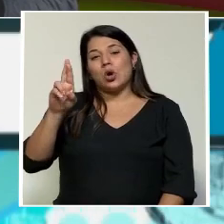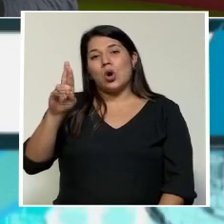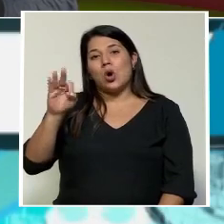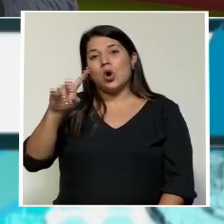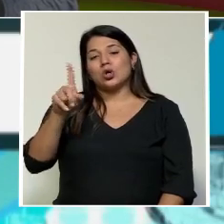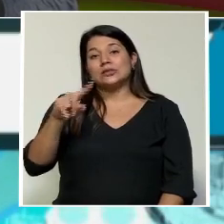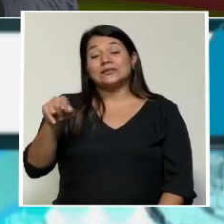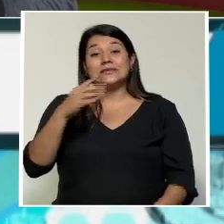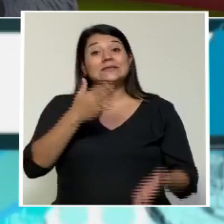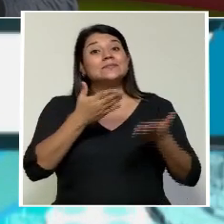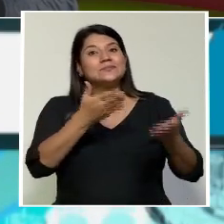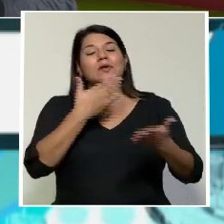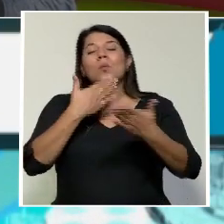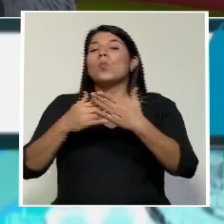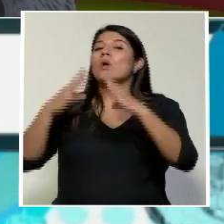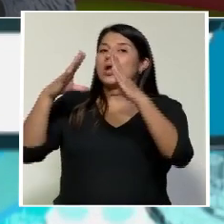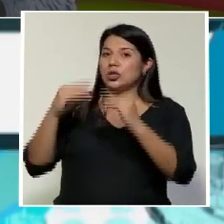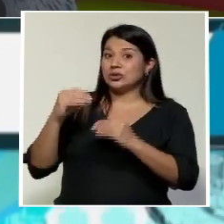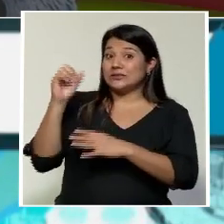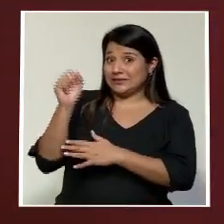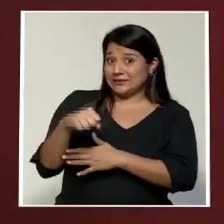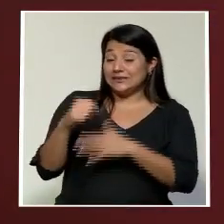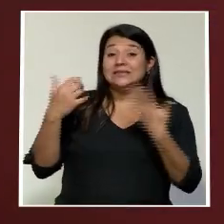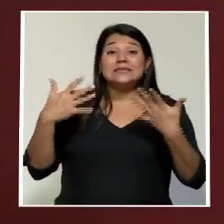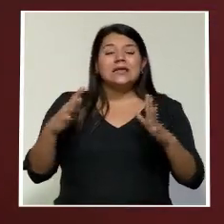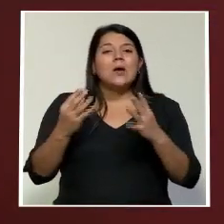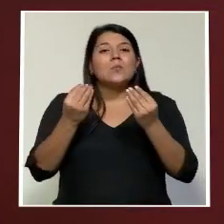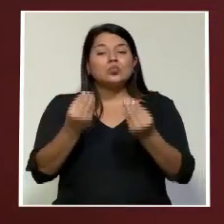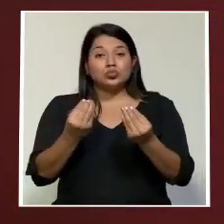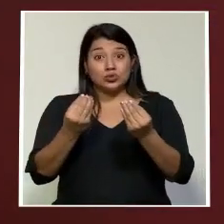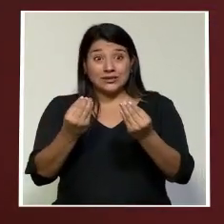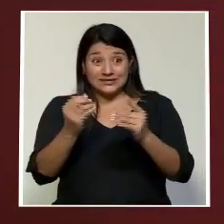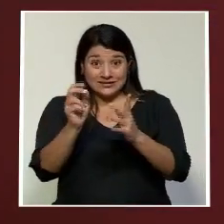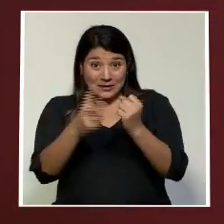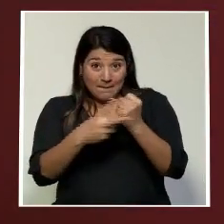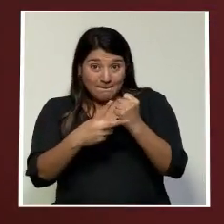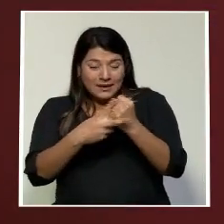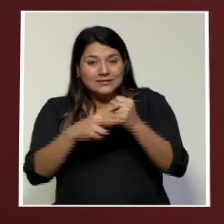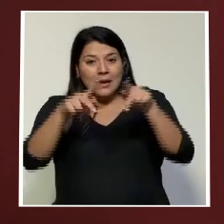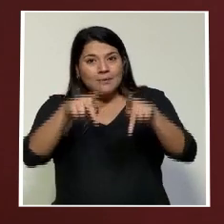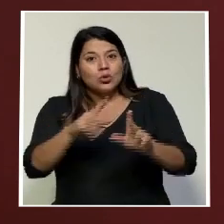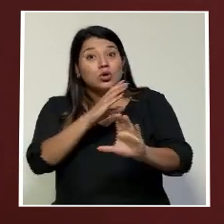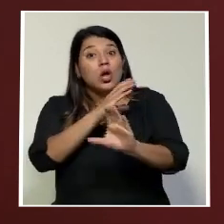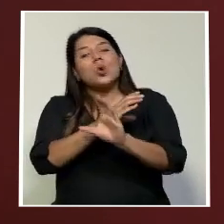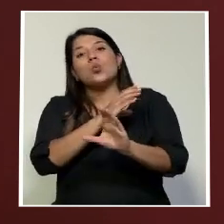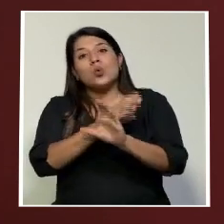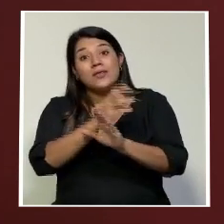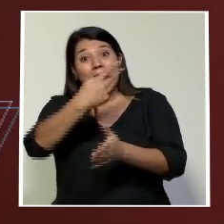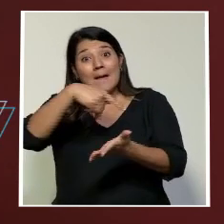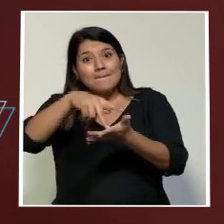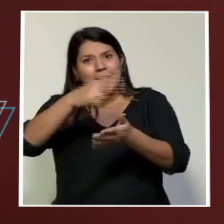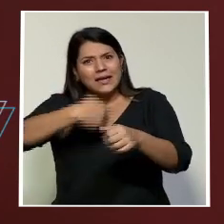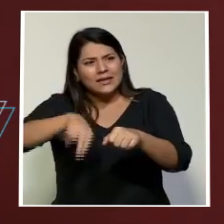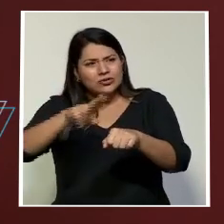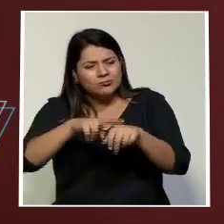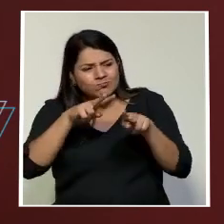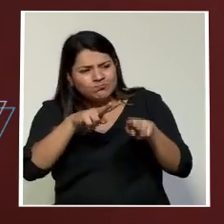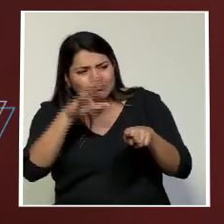Gracias, buenas noches. Así es. Son muchos ya los casos que los guardaparques del Sistema Nacional de Áreas de Conservación han detectado